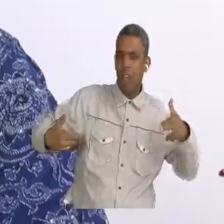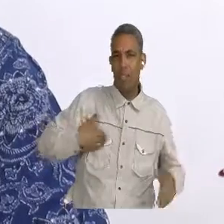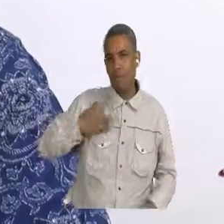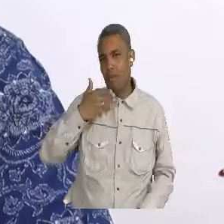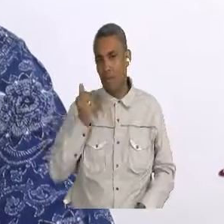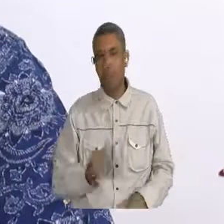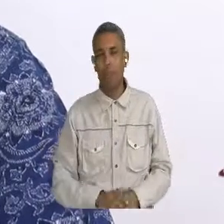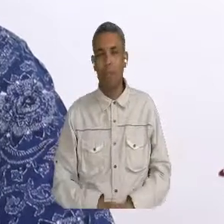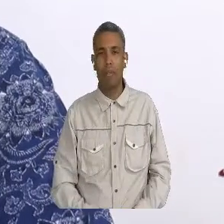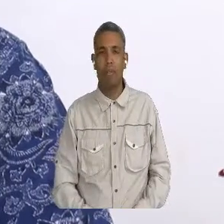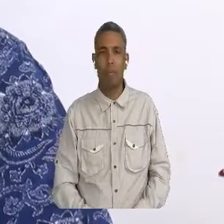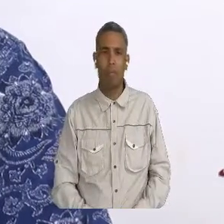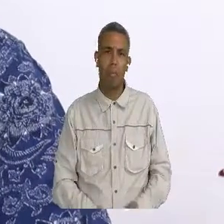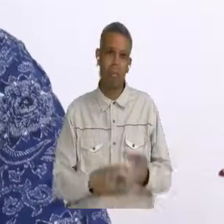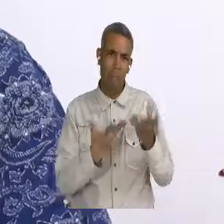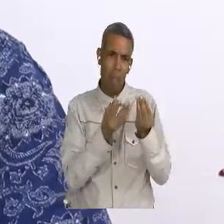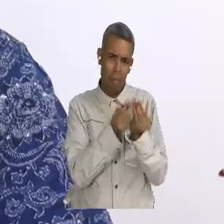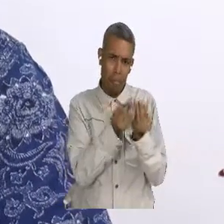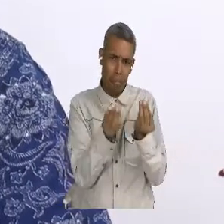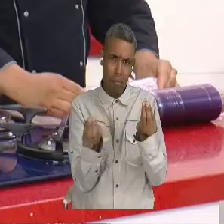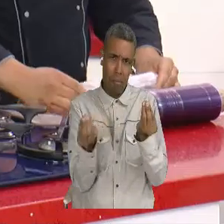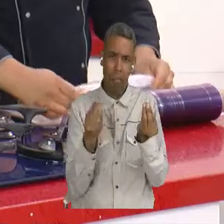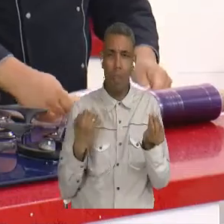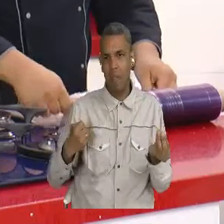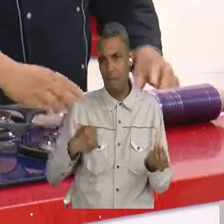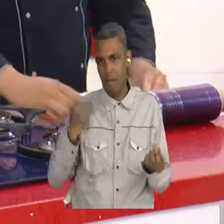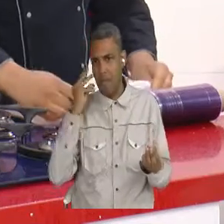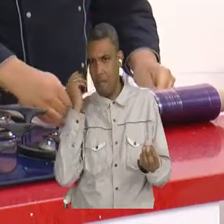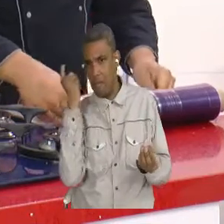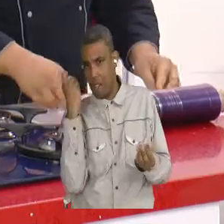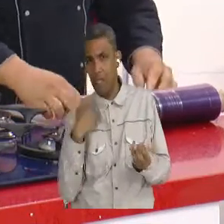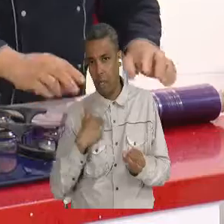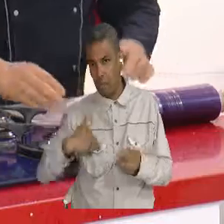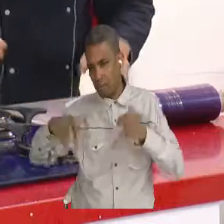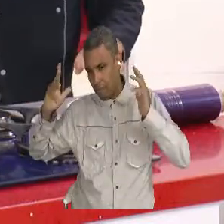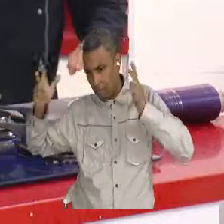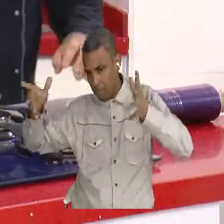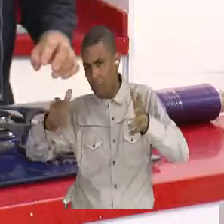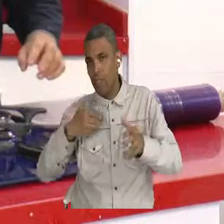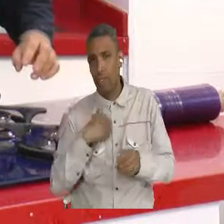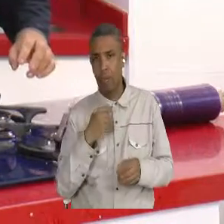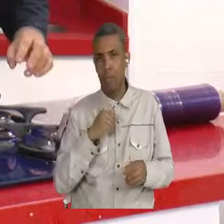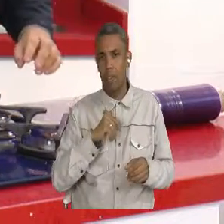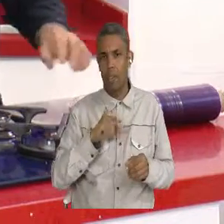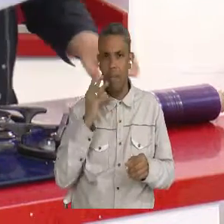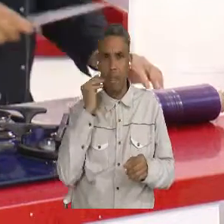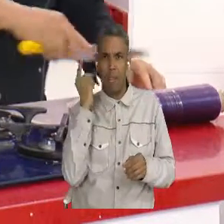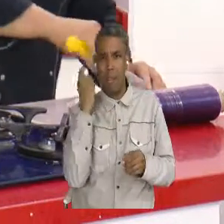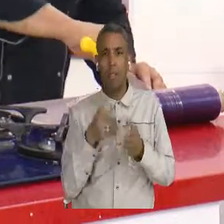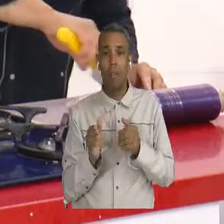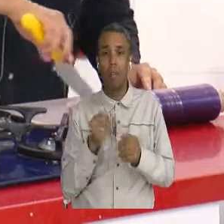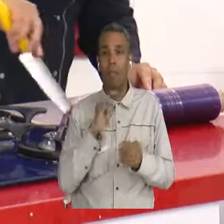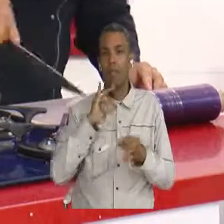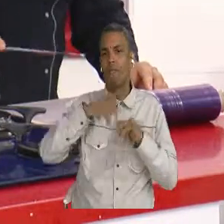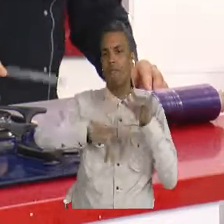la categoría aficionado estarán alumnos de mi escuela, entre los que se destacan Jonathan Mason, Julio